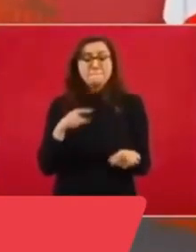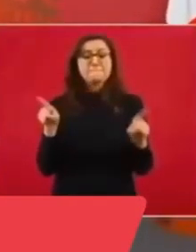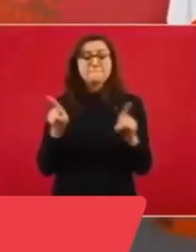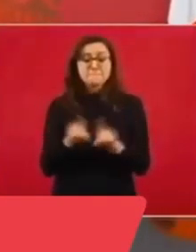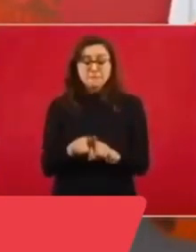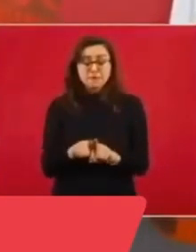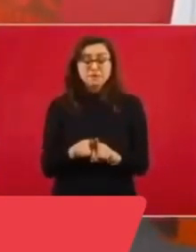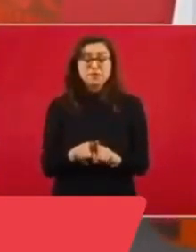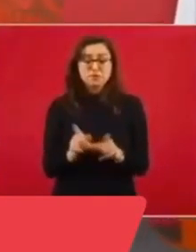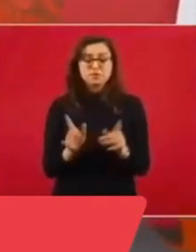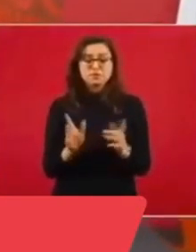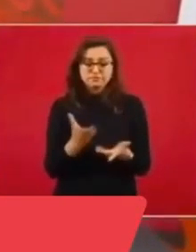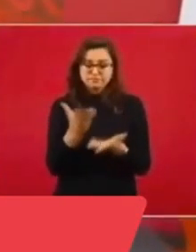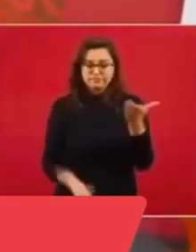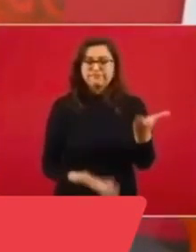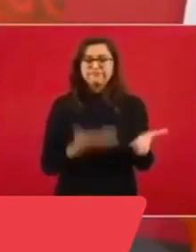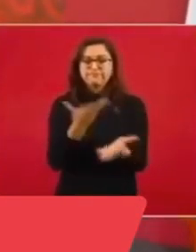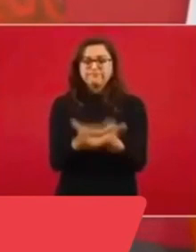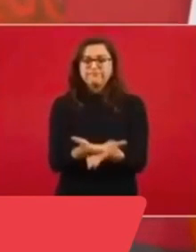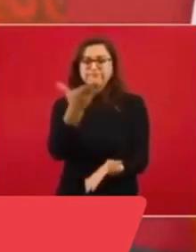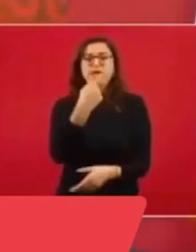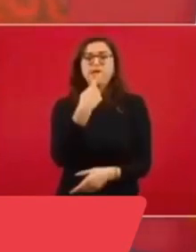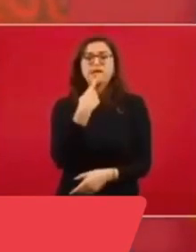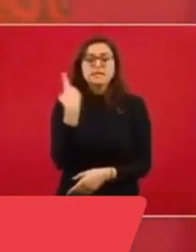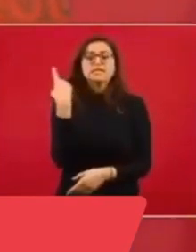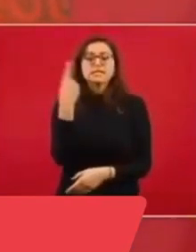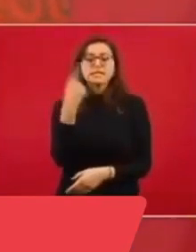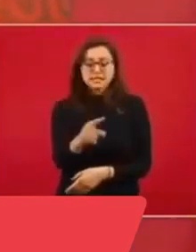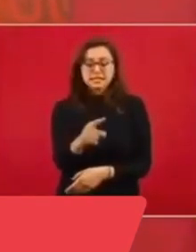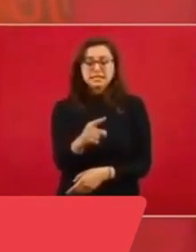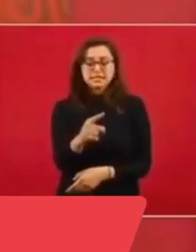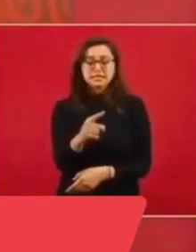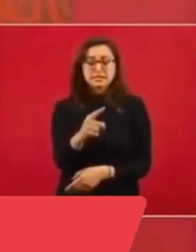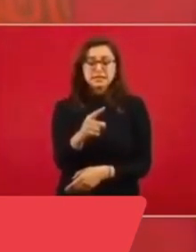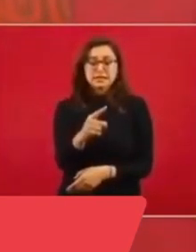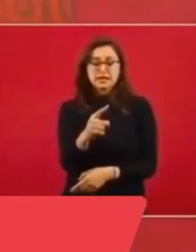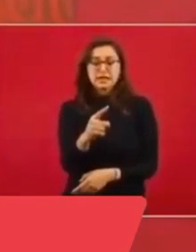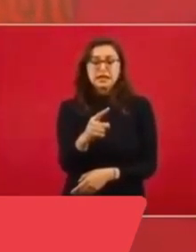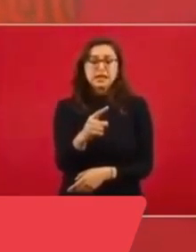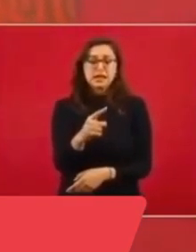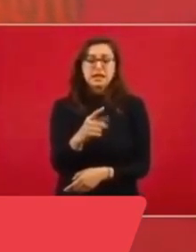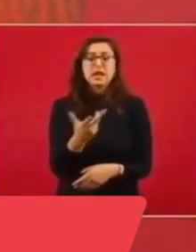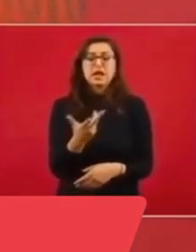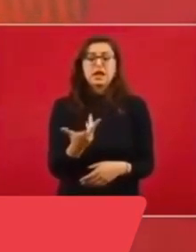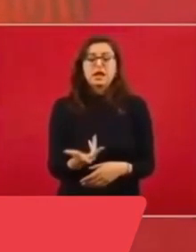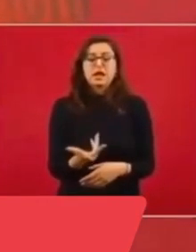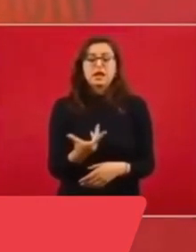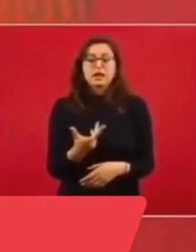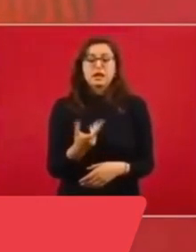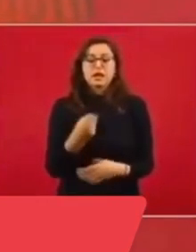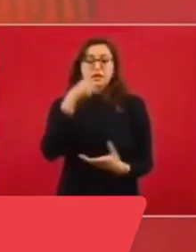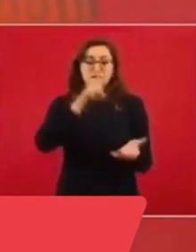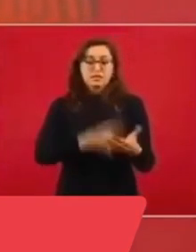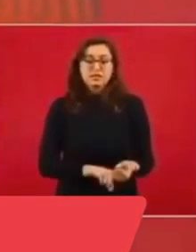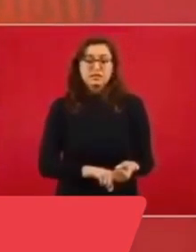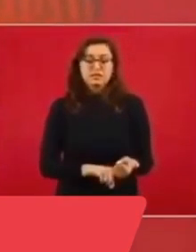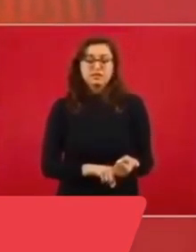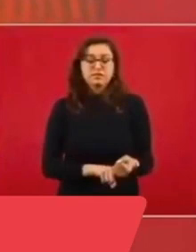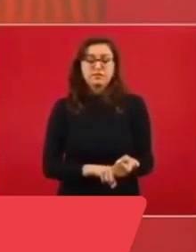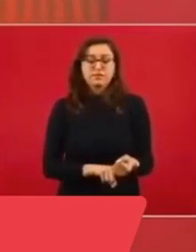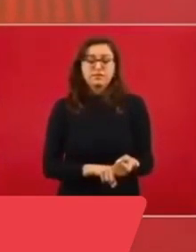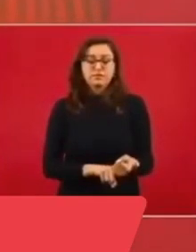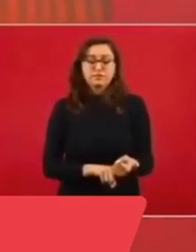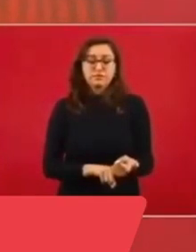y fiscales y el mismo bashbush ya los viste no pues empezó allí pues digo la rendición de cuentas no